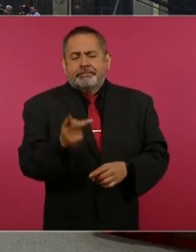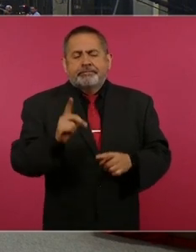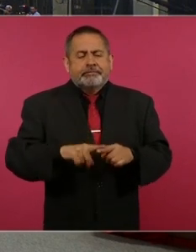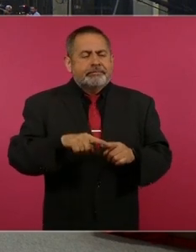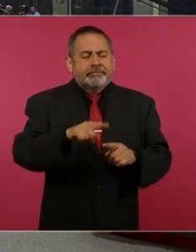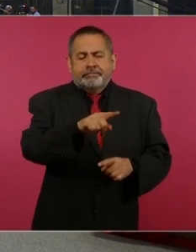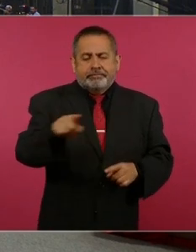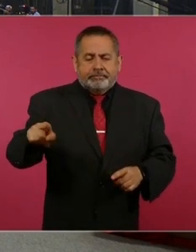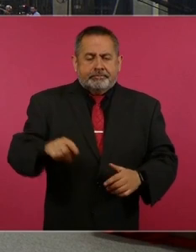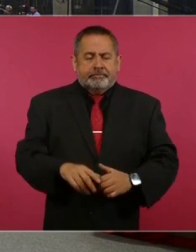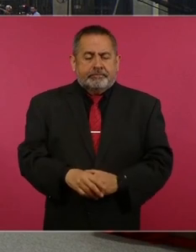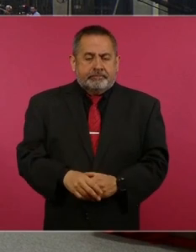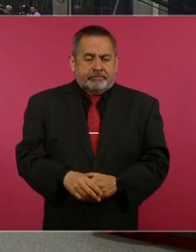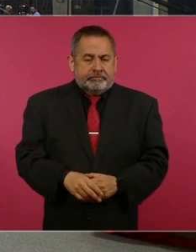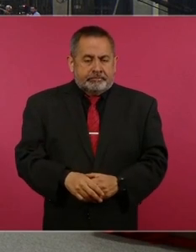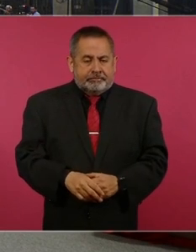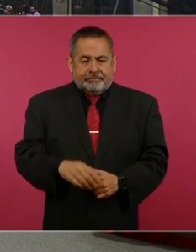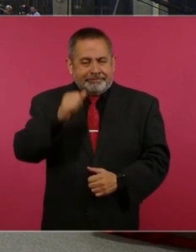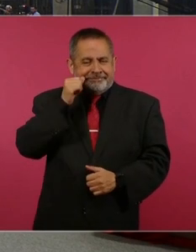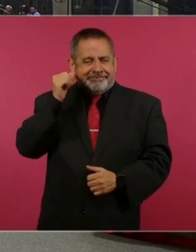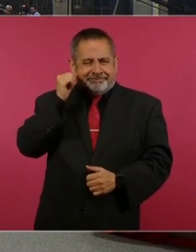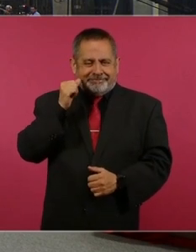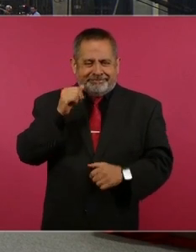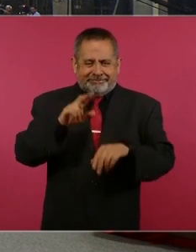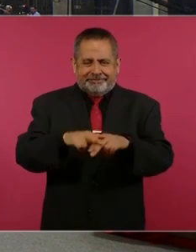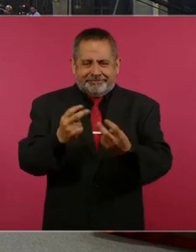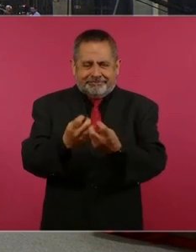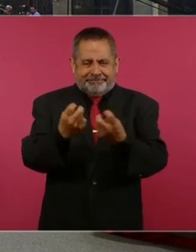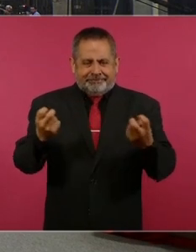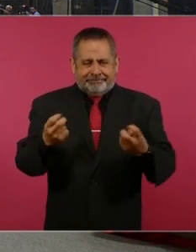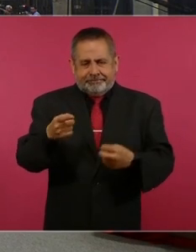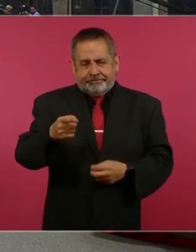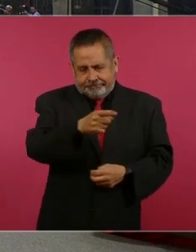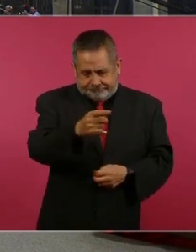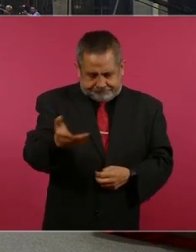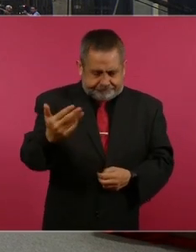Los que estaban en la primera. Vamos, pues.